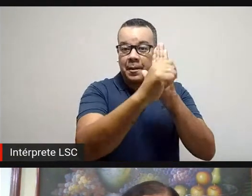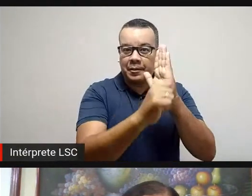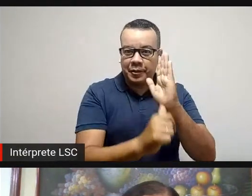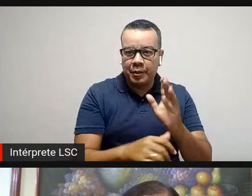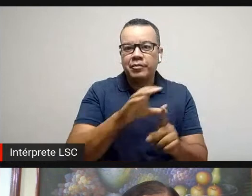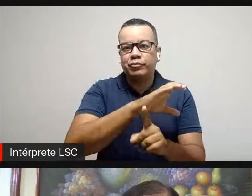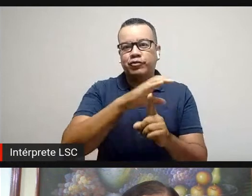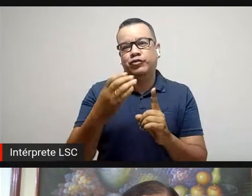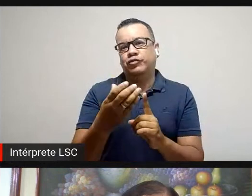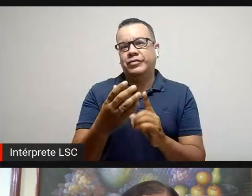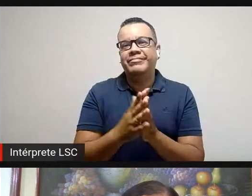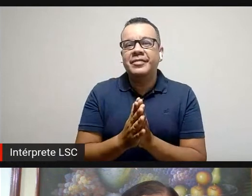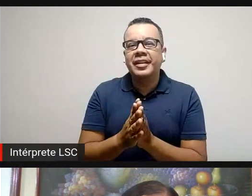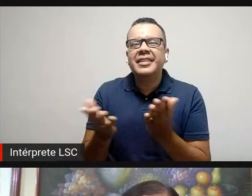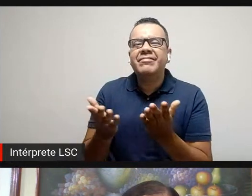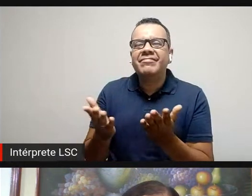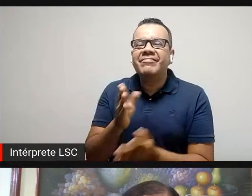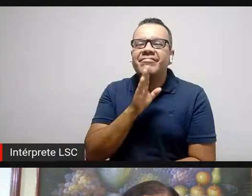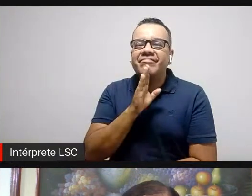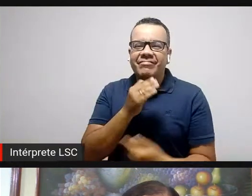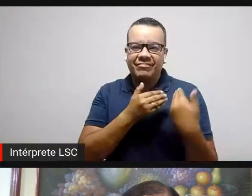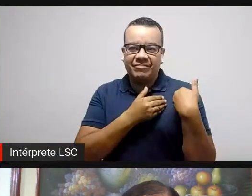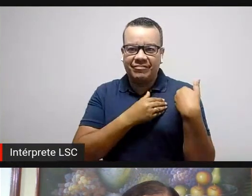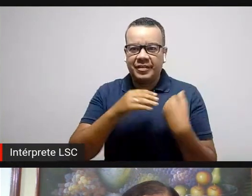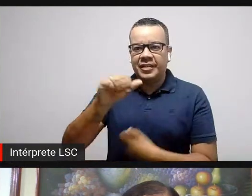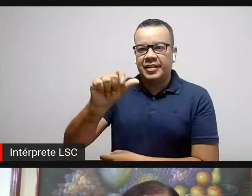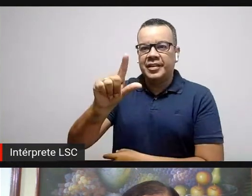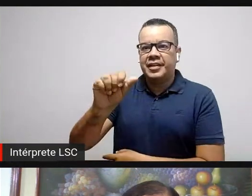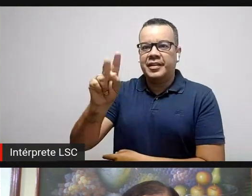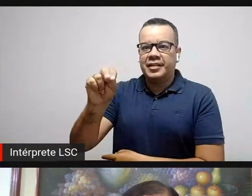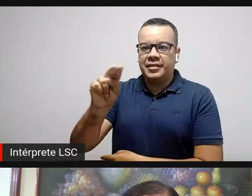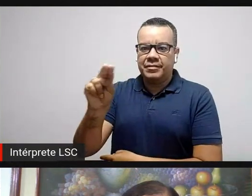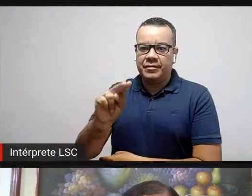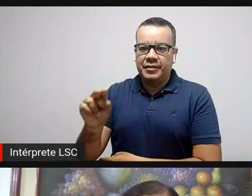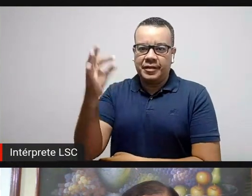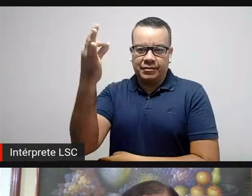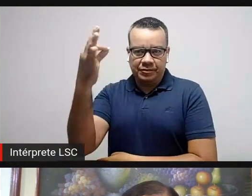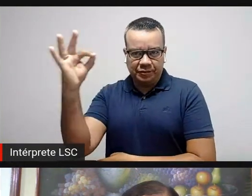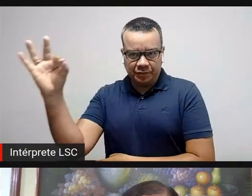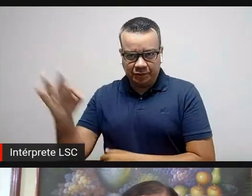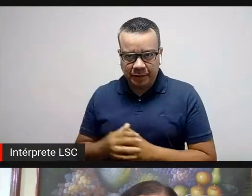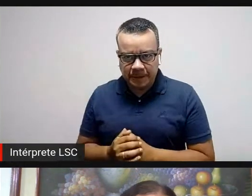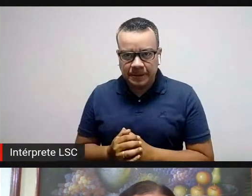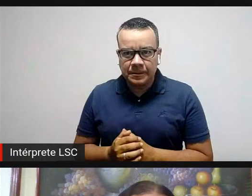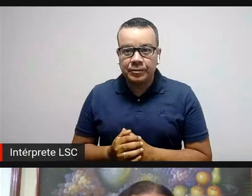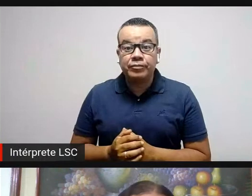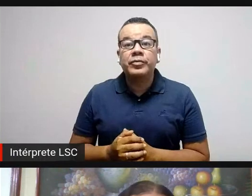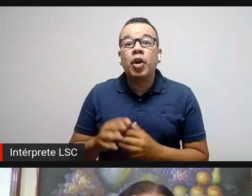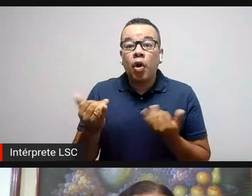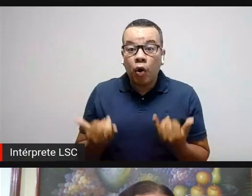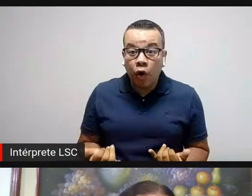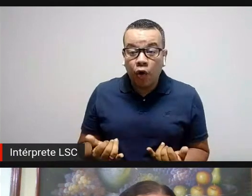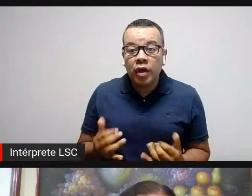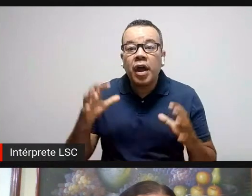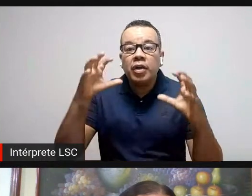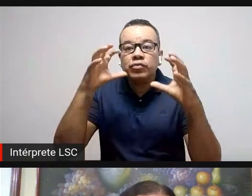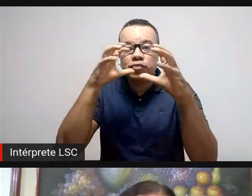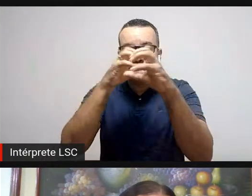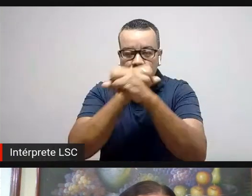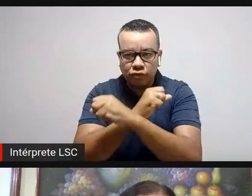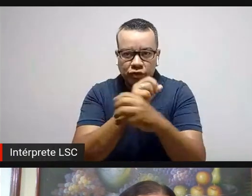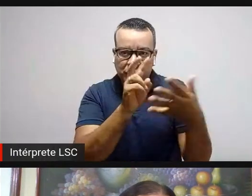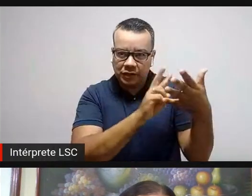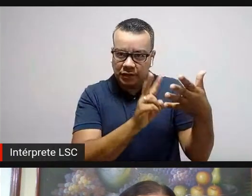Hoy continuamos con las Noches de la Lectura, esta quinta edición de un evento que se hace a nivel mundial convocado por